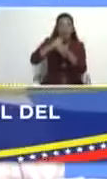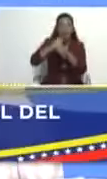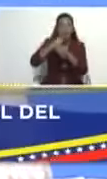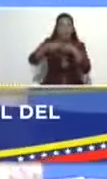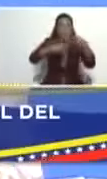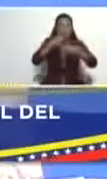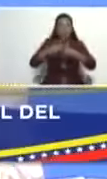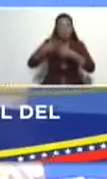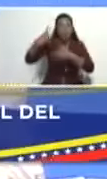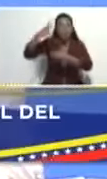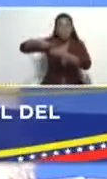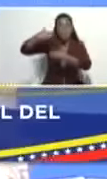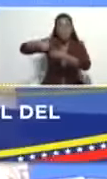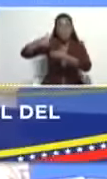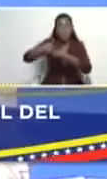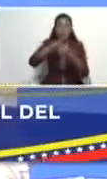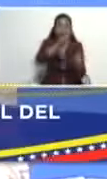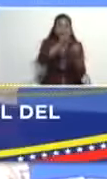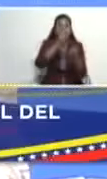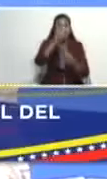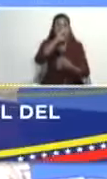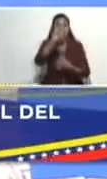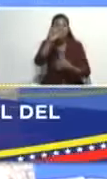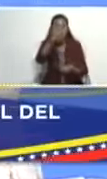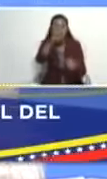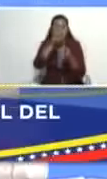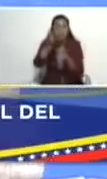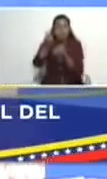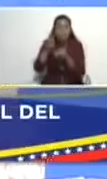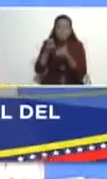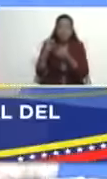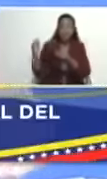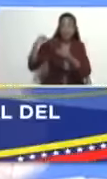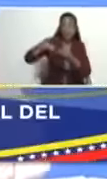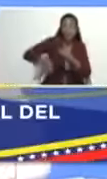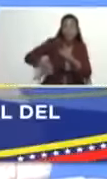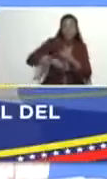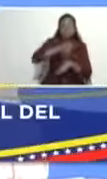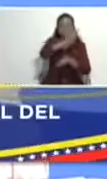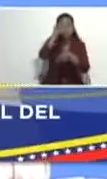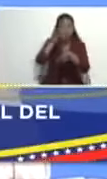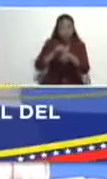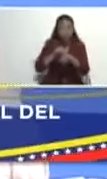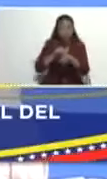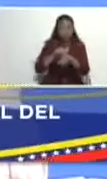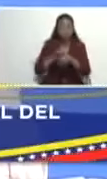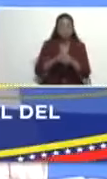producción petrolera, impuestos, lo estamos logrando. Subir el ingreso nacional,